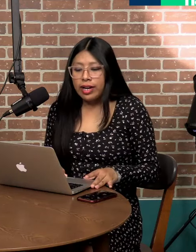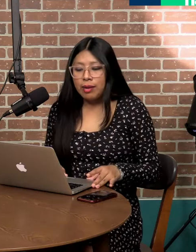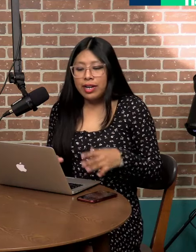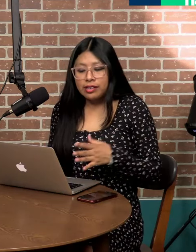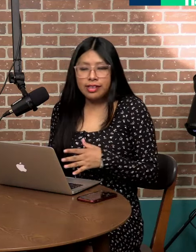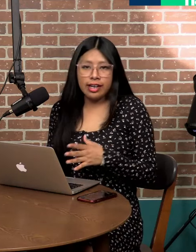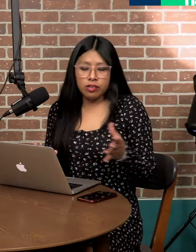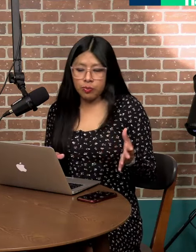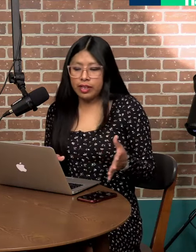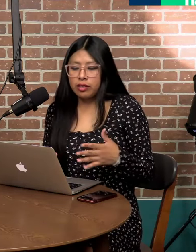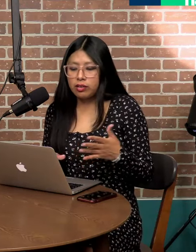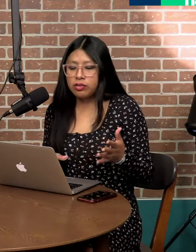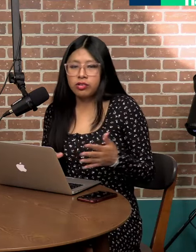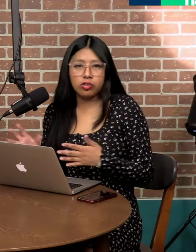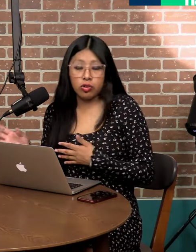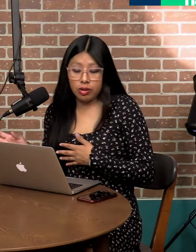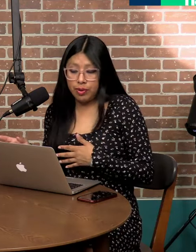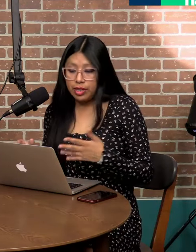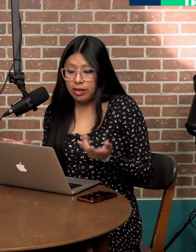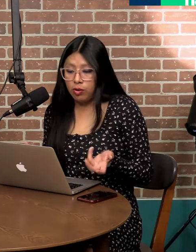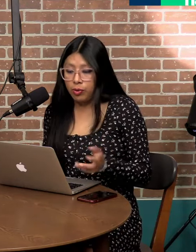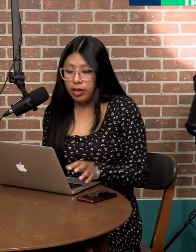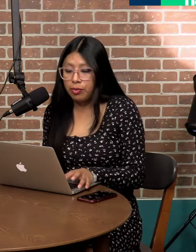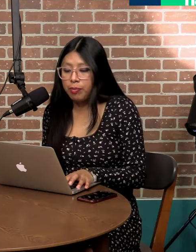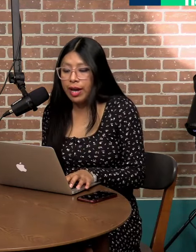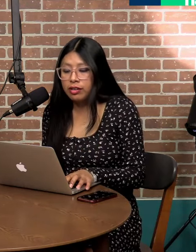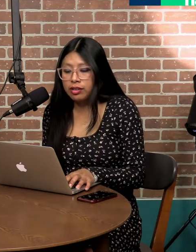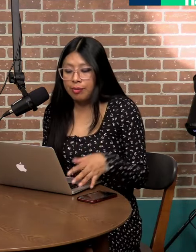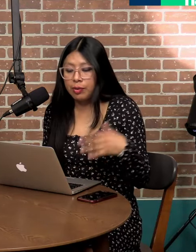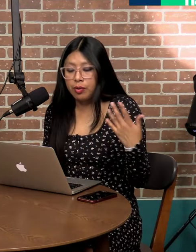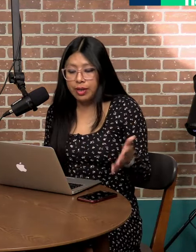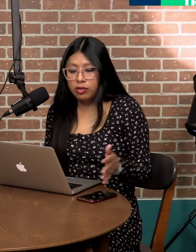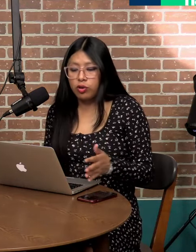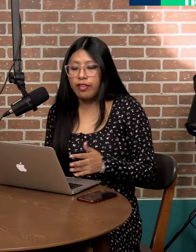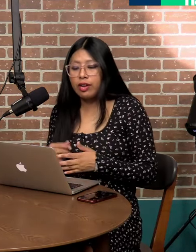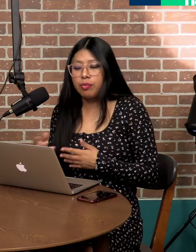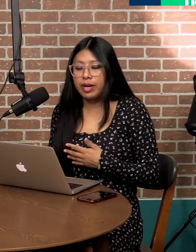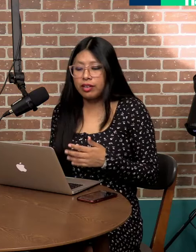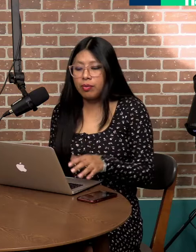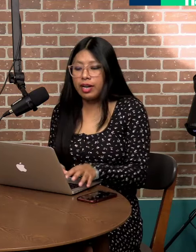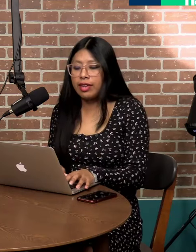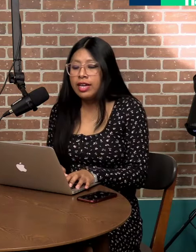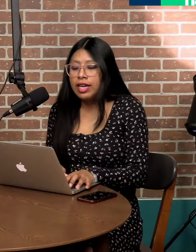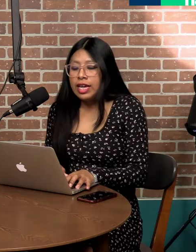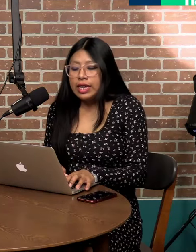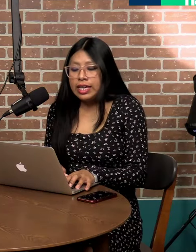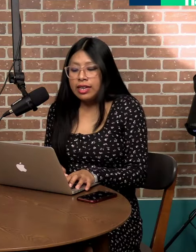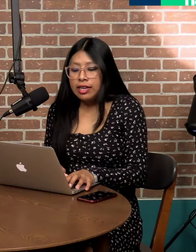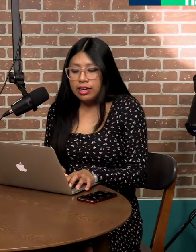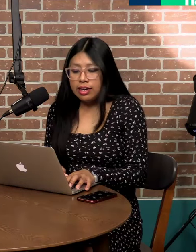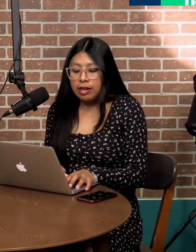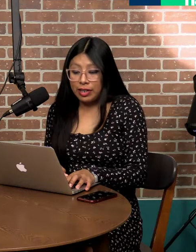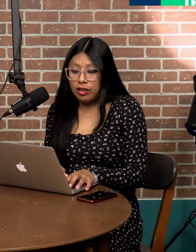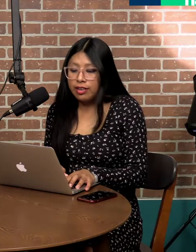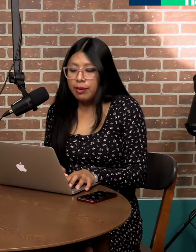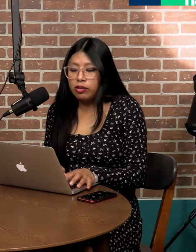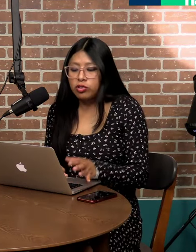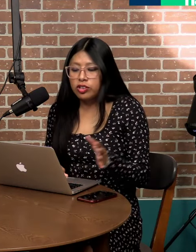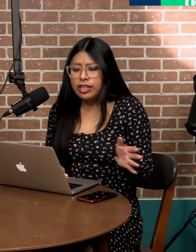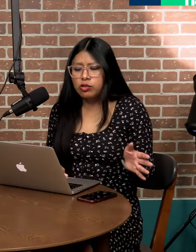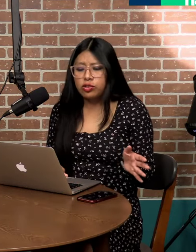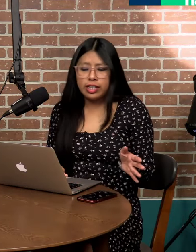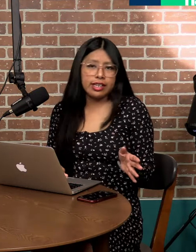Aunque en apariencia estos partidos no solo el pri o por ejemplo el pan también movimiento ciudadano el partido verde y y el partido del